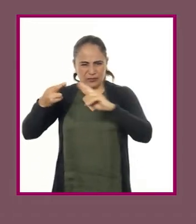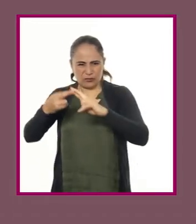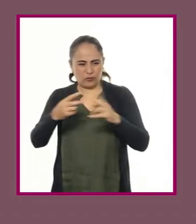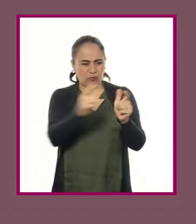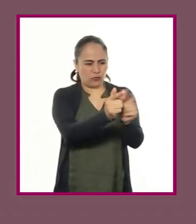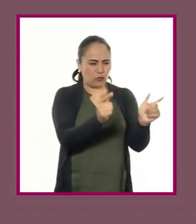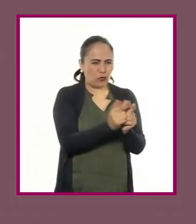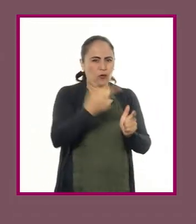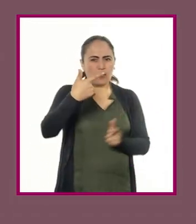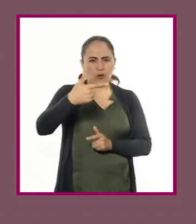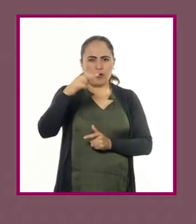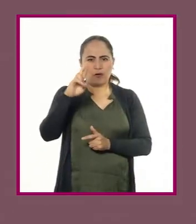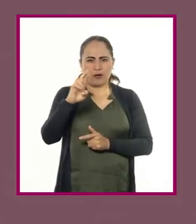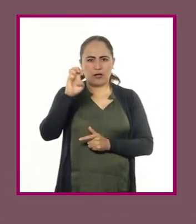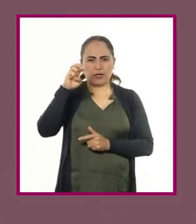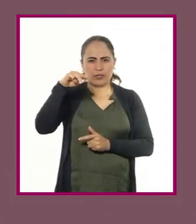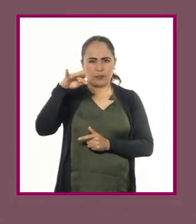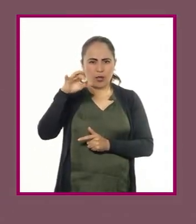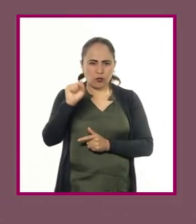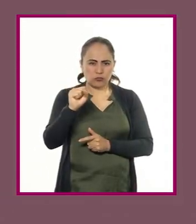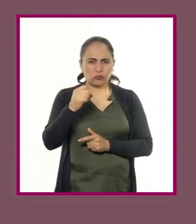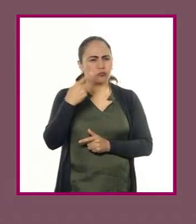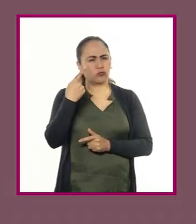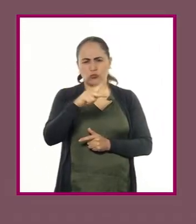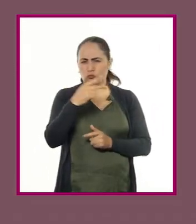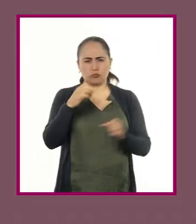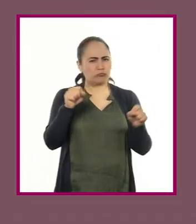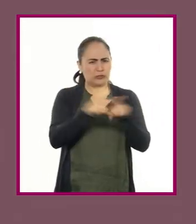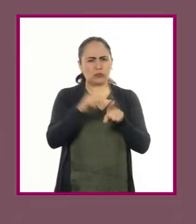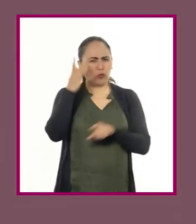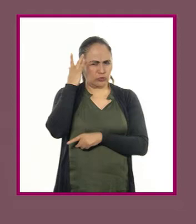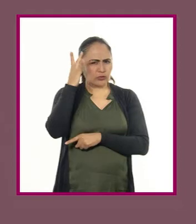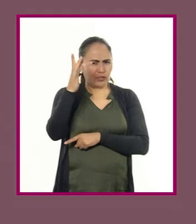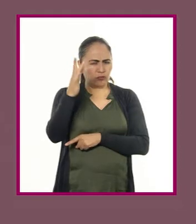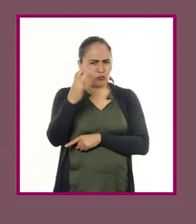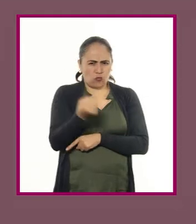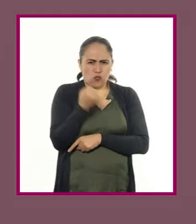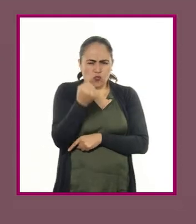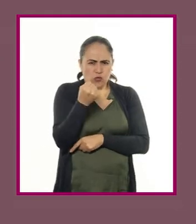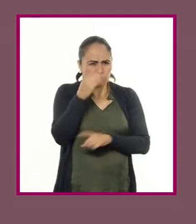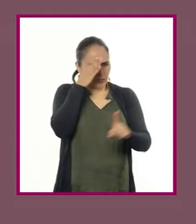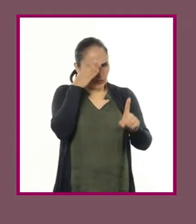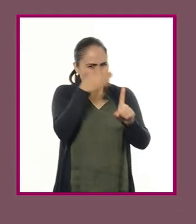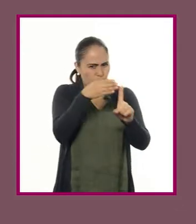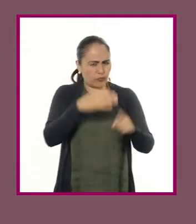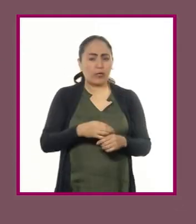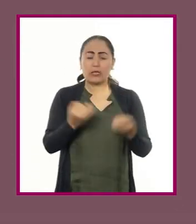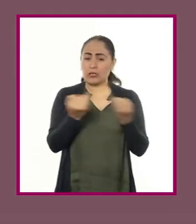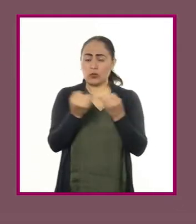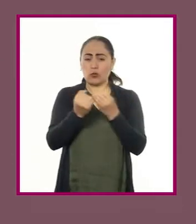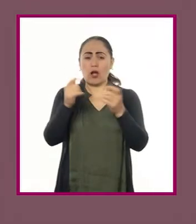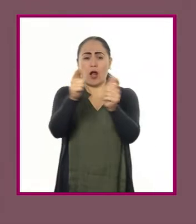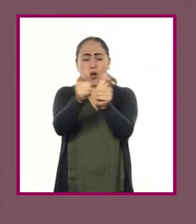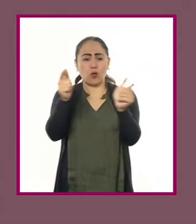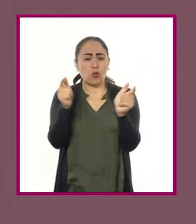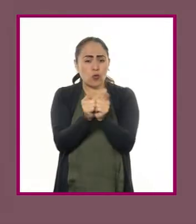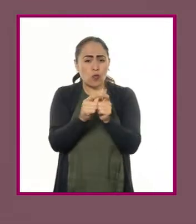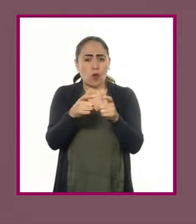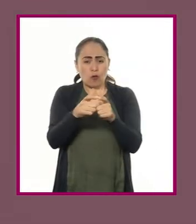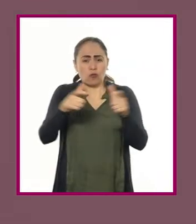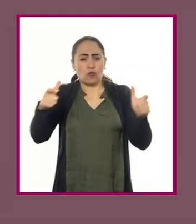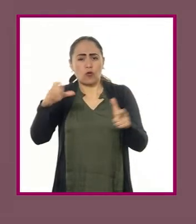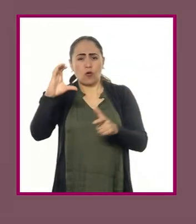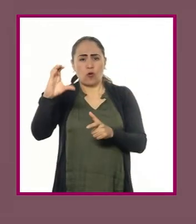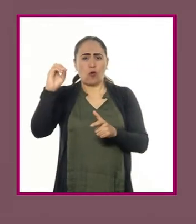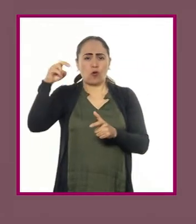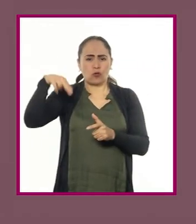gremios también. Los gremios tienen también su santo patrón, pero también hay grupos más importantes como es el Consulado